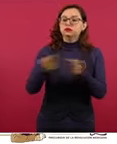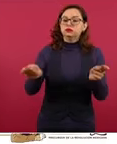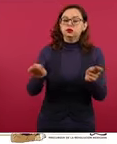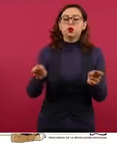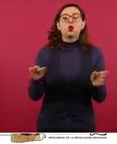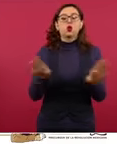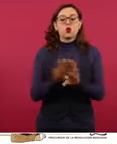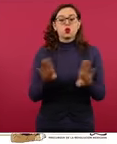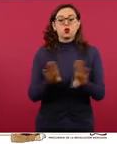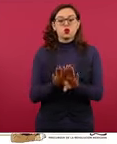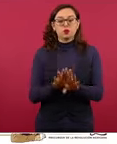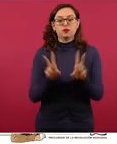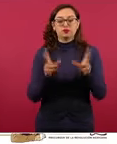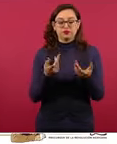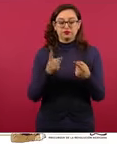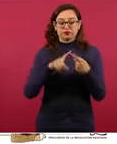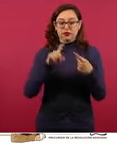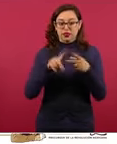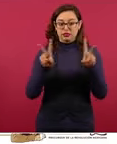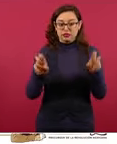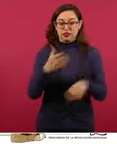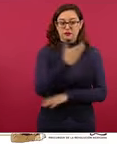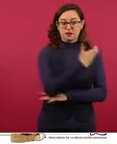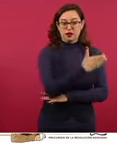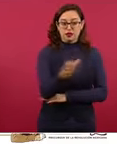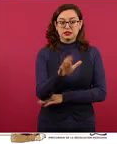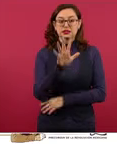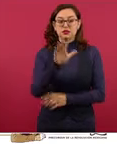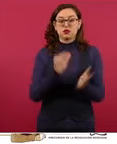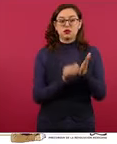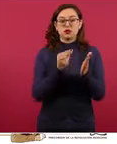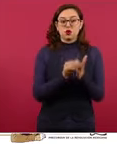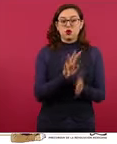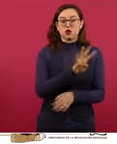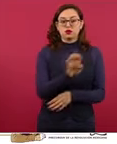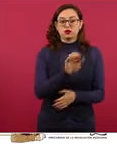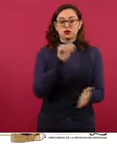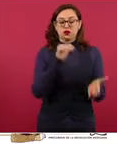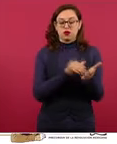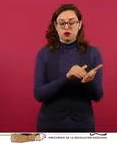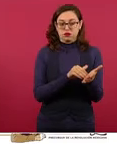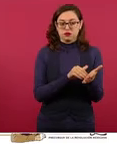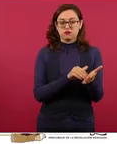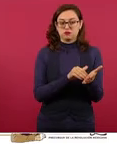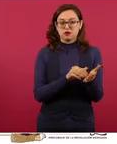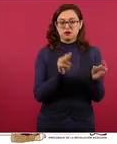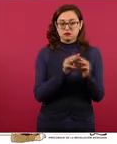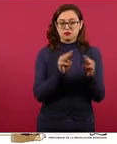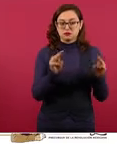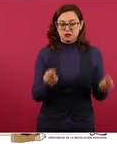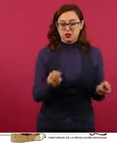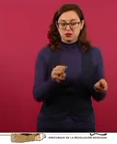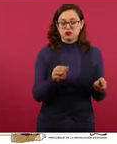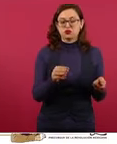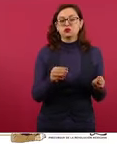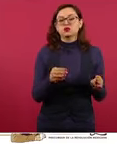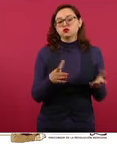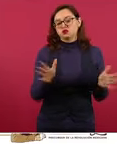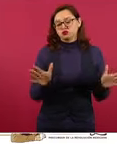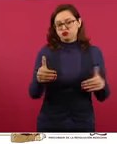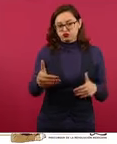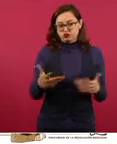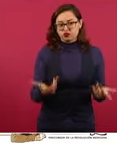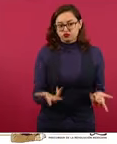concepto agrícola cinco mil cinco millones cuatrocientos mil metros cúbicos equivalente a